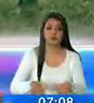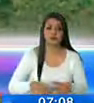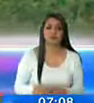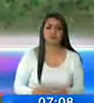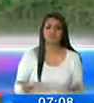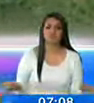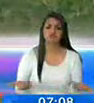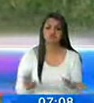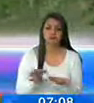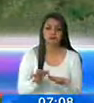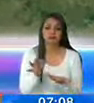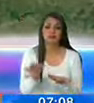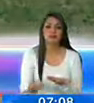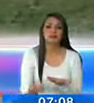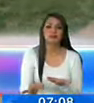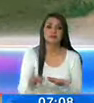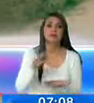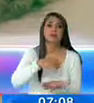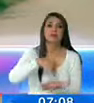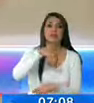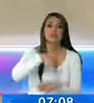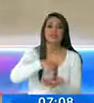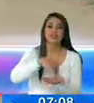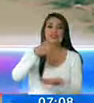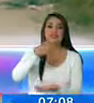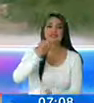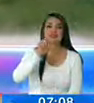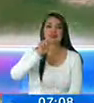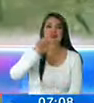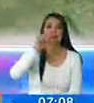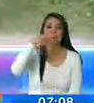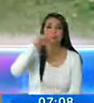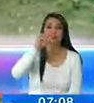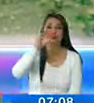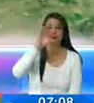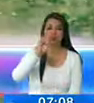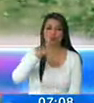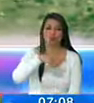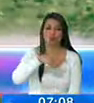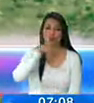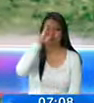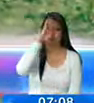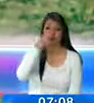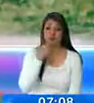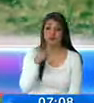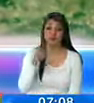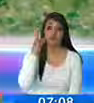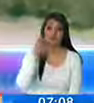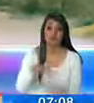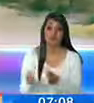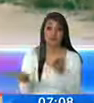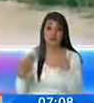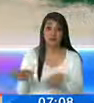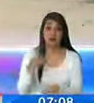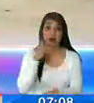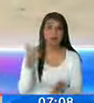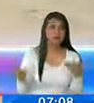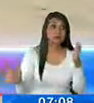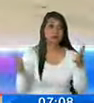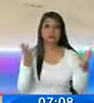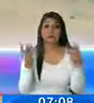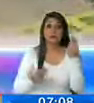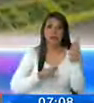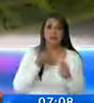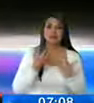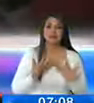en Charapotó, cantón Sucre, Manabí. Como ya es habitual, según la policía, tras el crimen, aturdido, el hombre